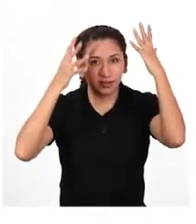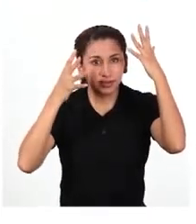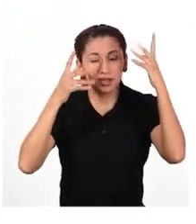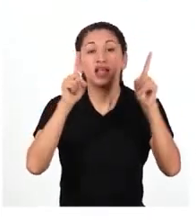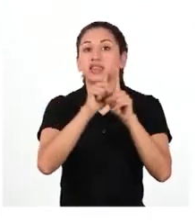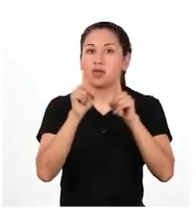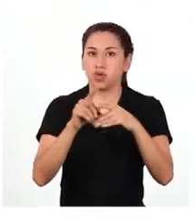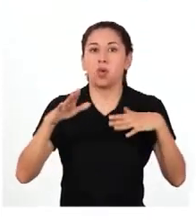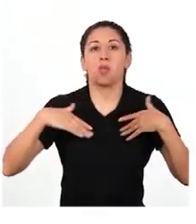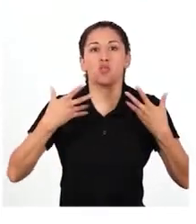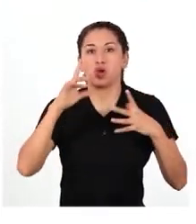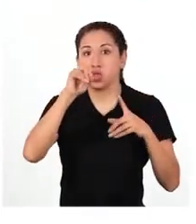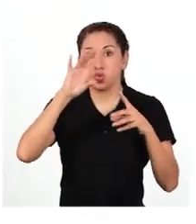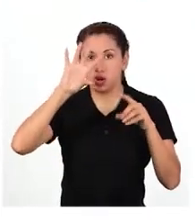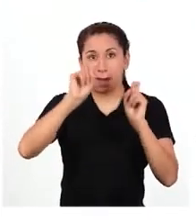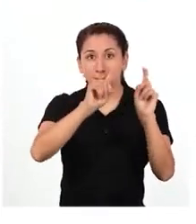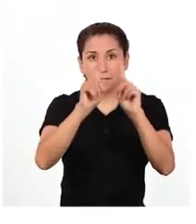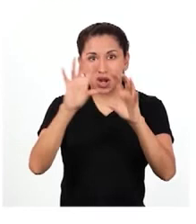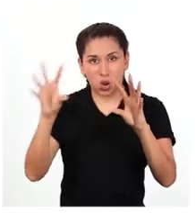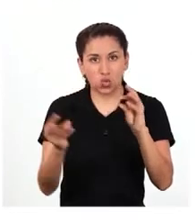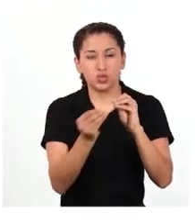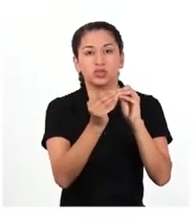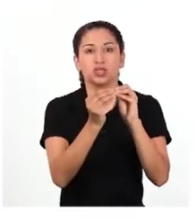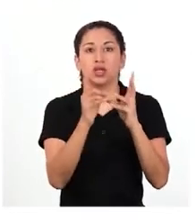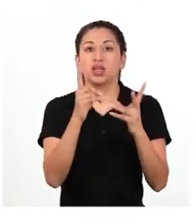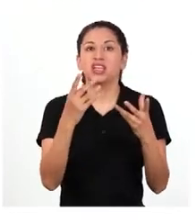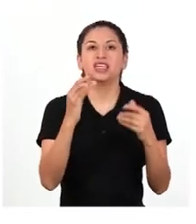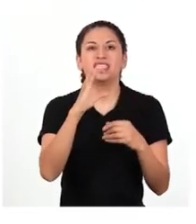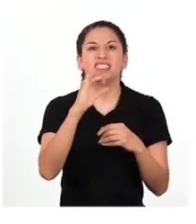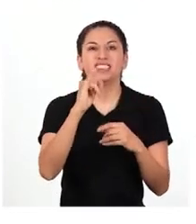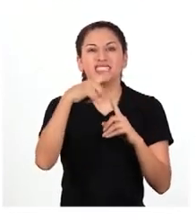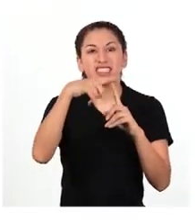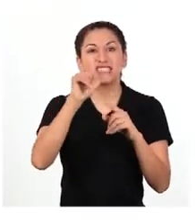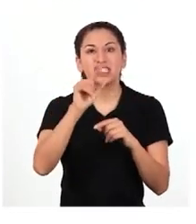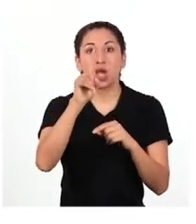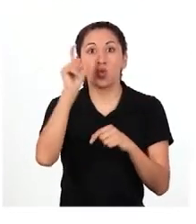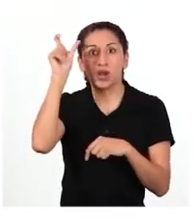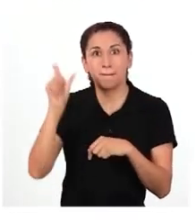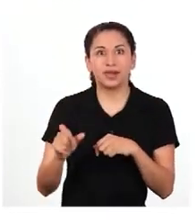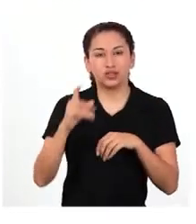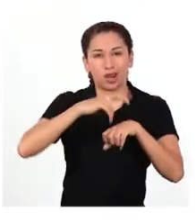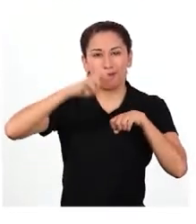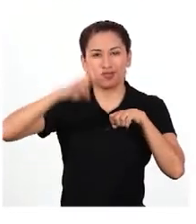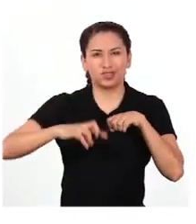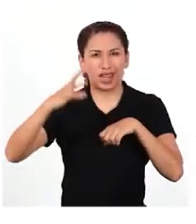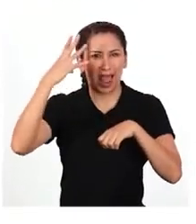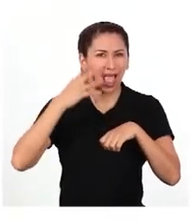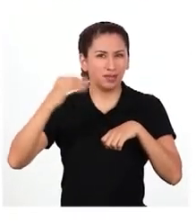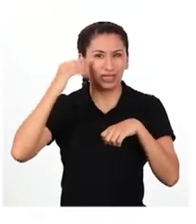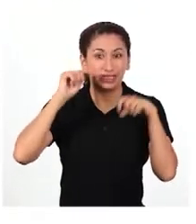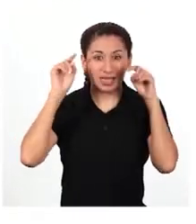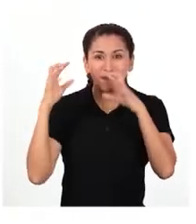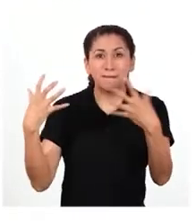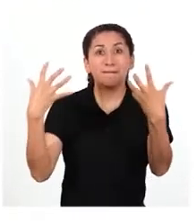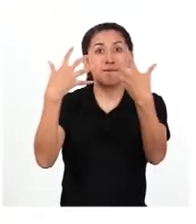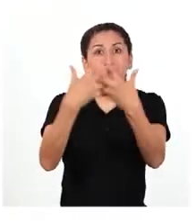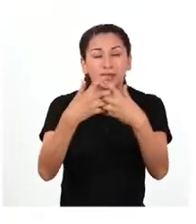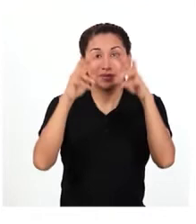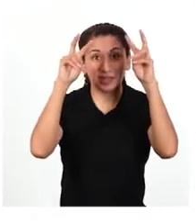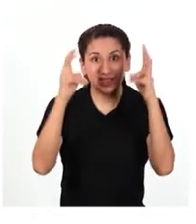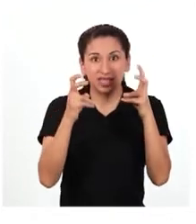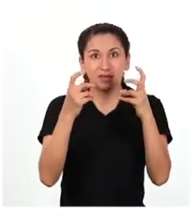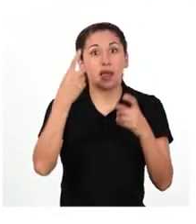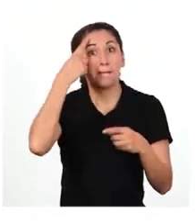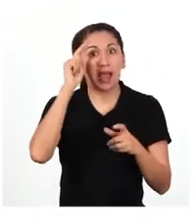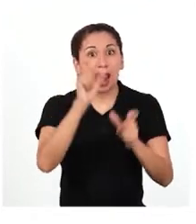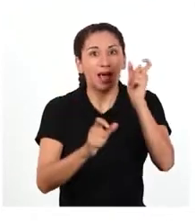puede incluir una pregunta retadora. Citar a una persona experta en el tema u otro dato que